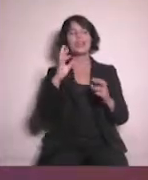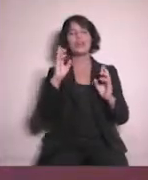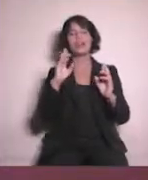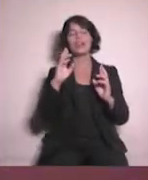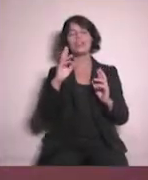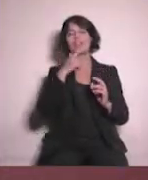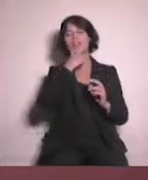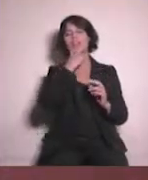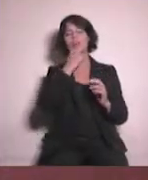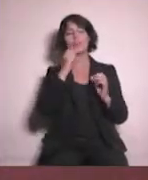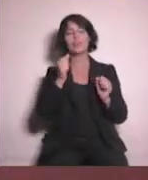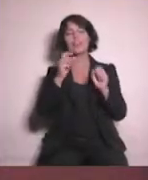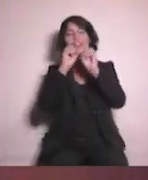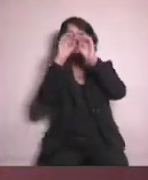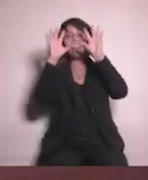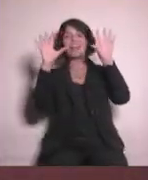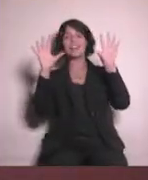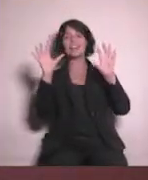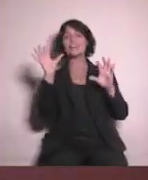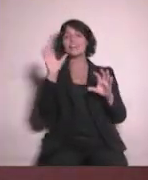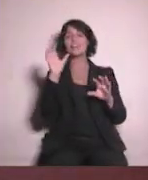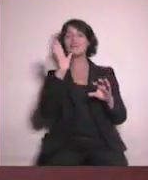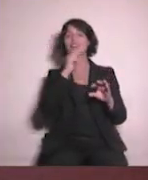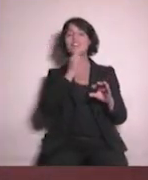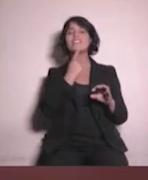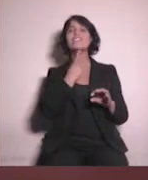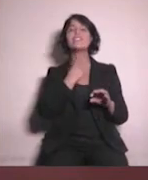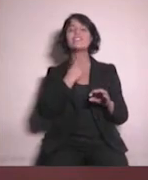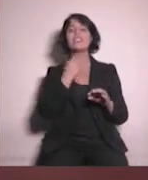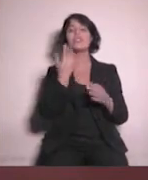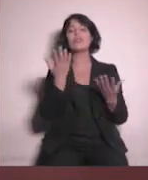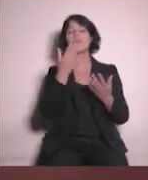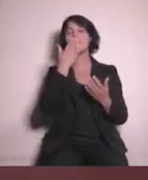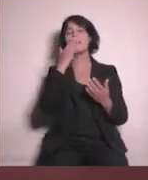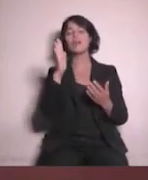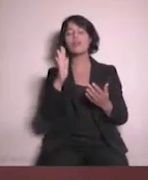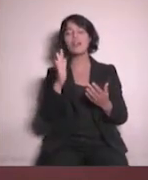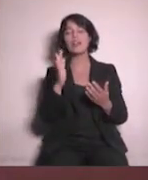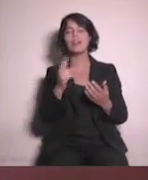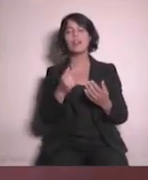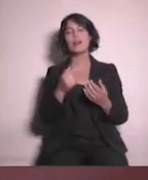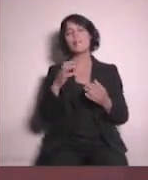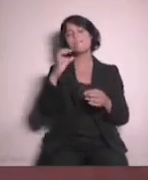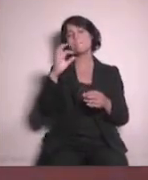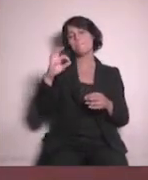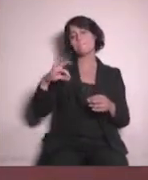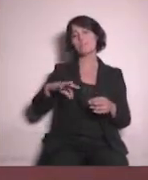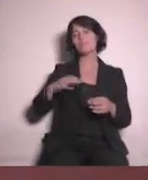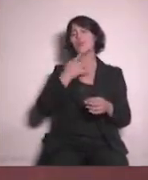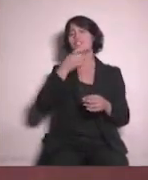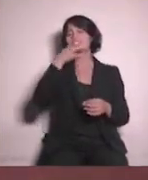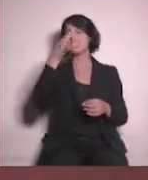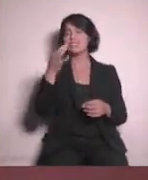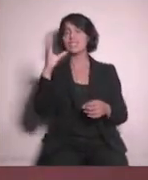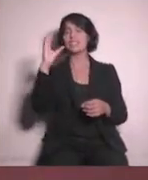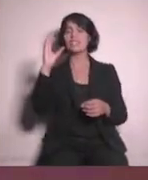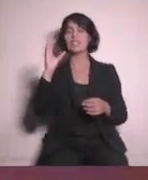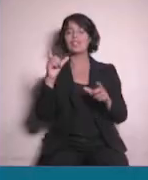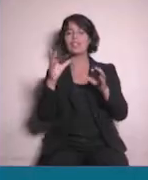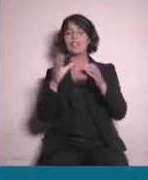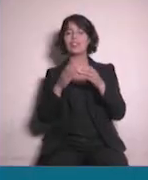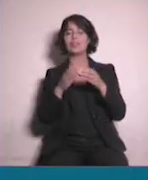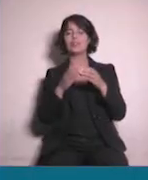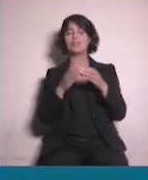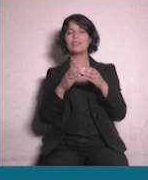aclaradas y no que no hay interés por saber cómo va a lograr la mejor pensión. ¿Por qué se dice que la comisión es un 1,27